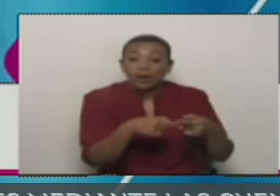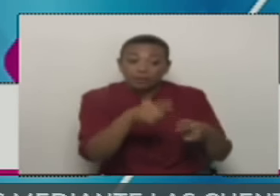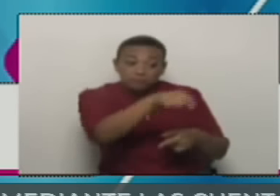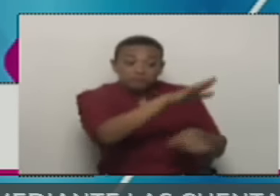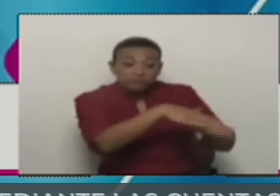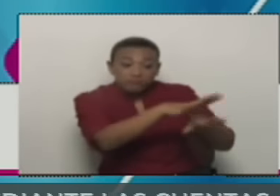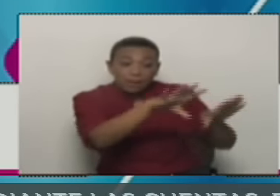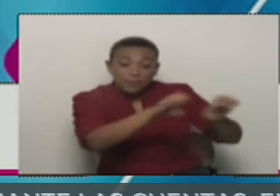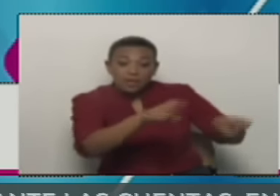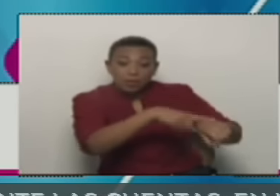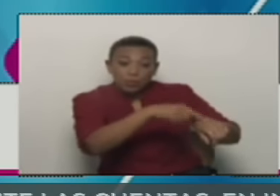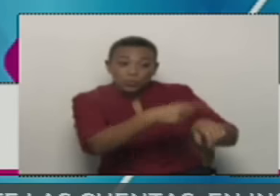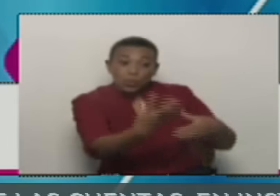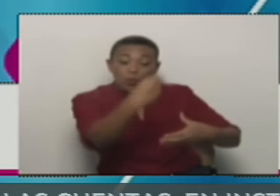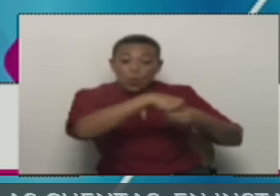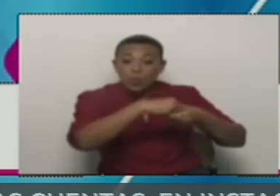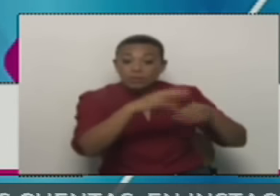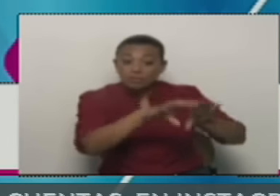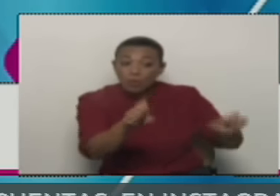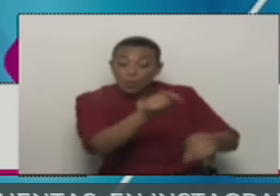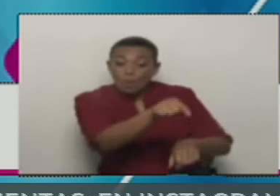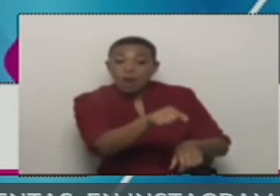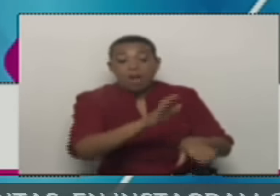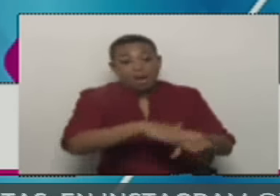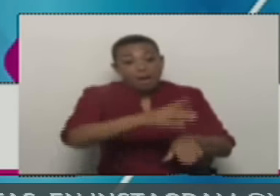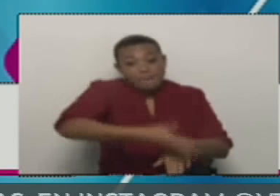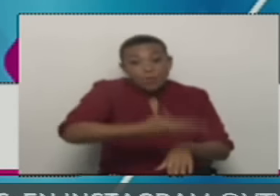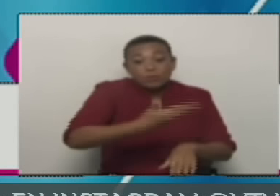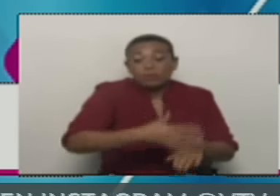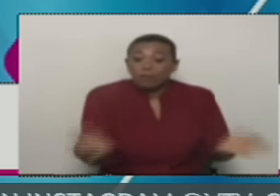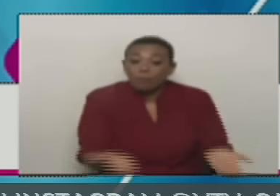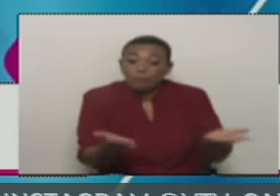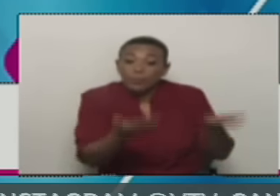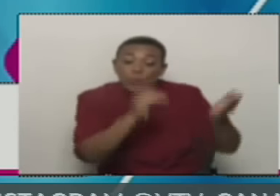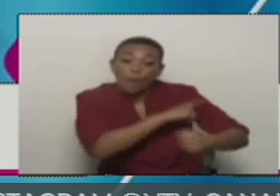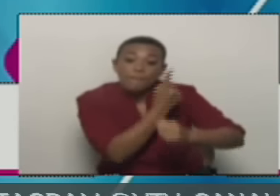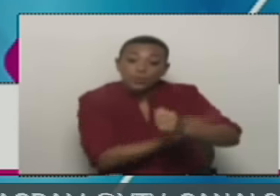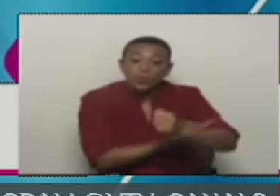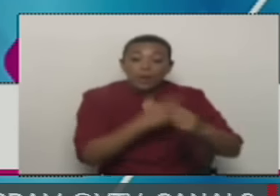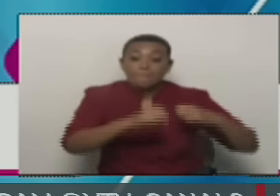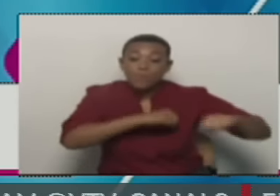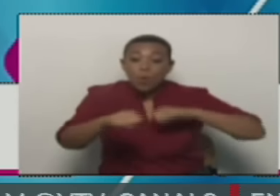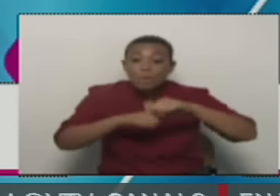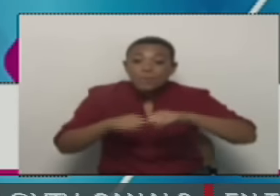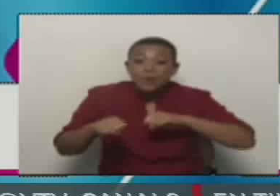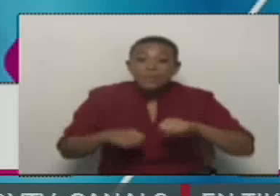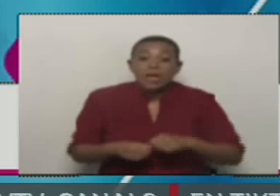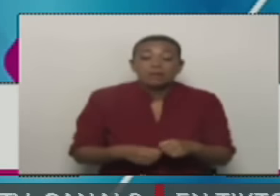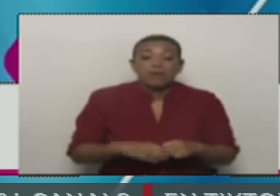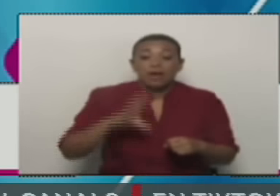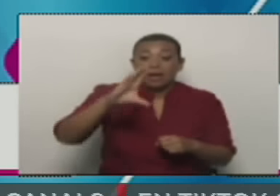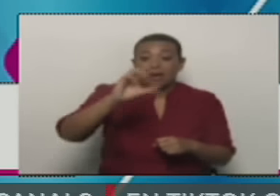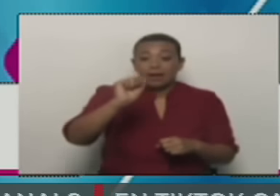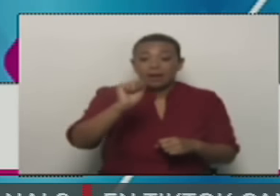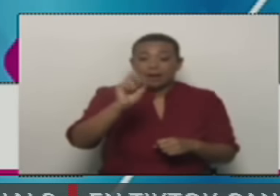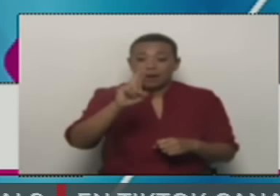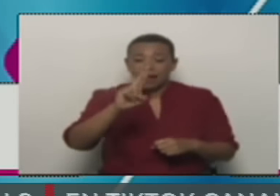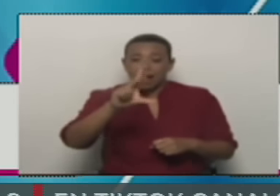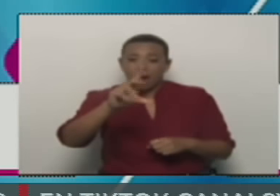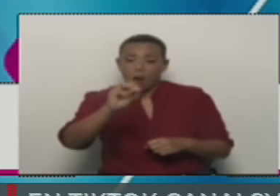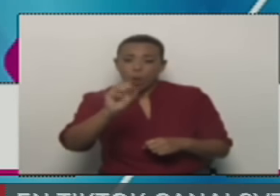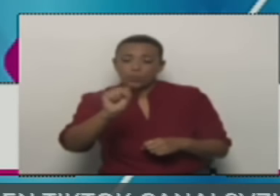Rodríguez, nos faltó hablar de eso, ¿no? El impulso poderoso del gran movimiento Carlos Lan Rodríguez